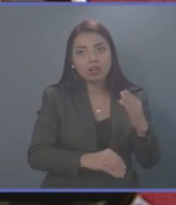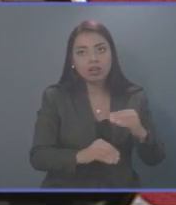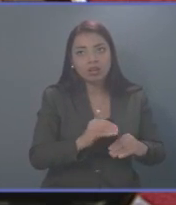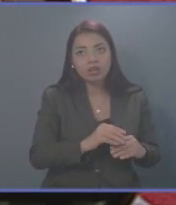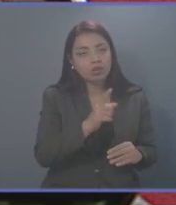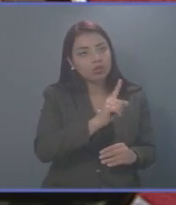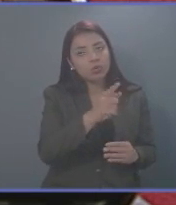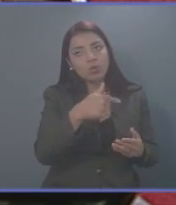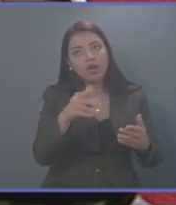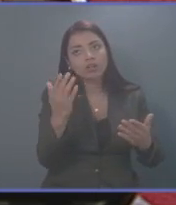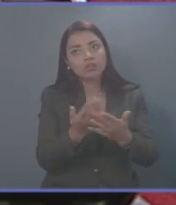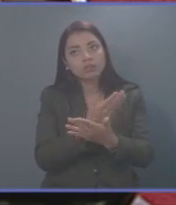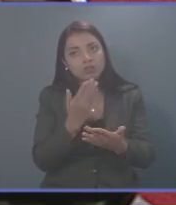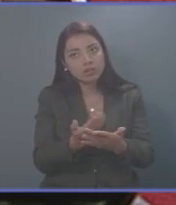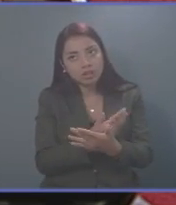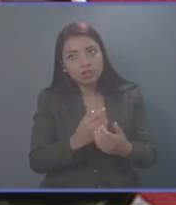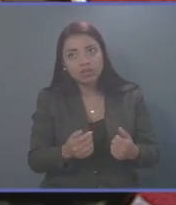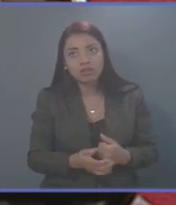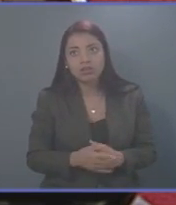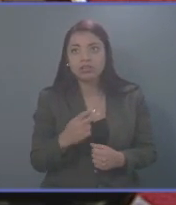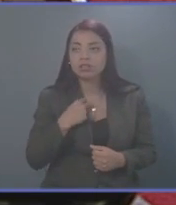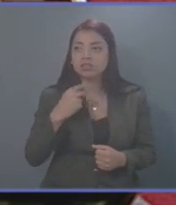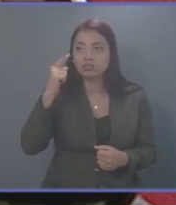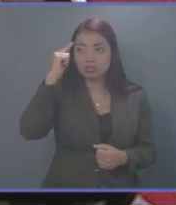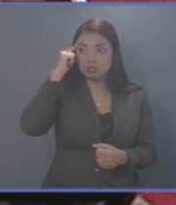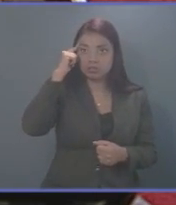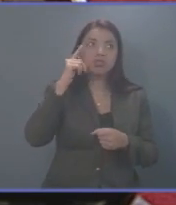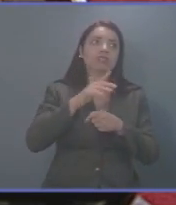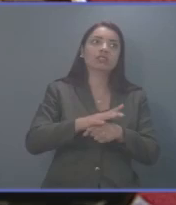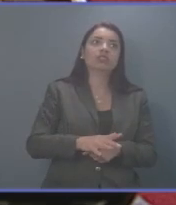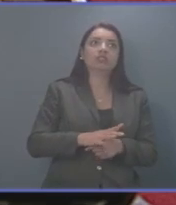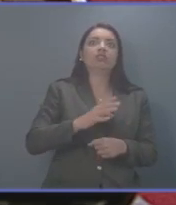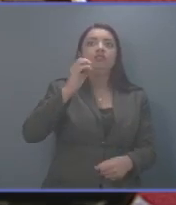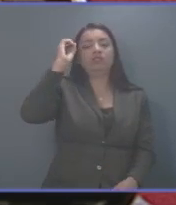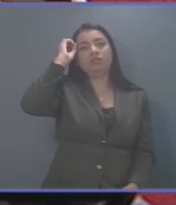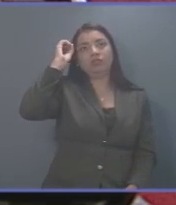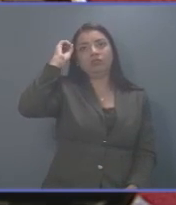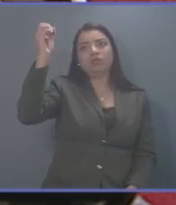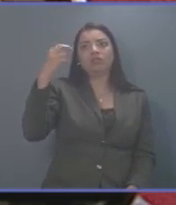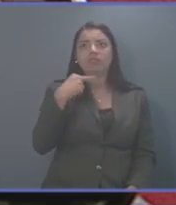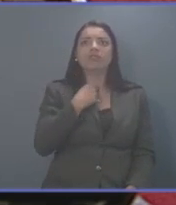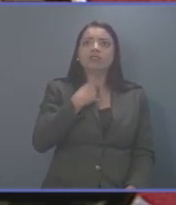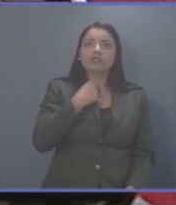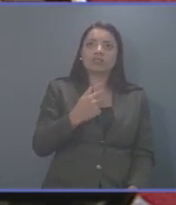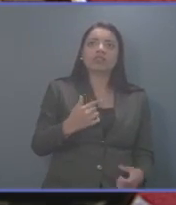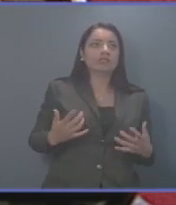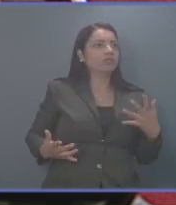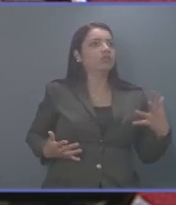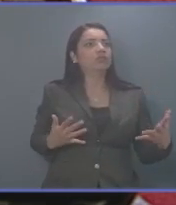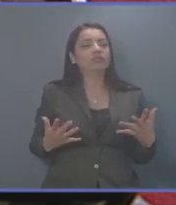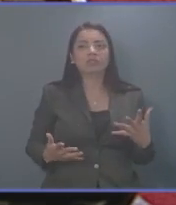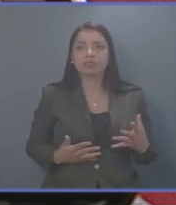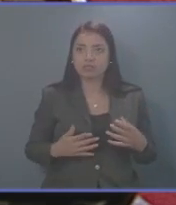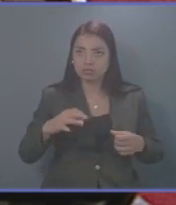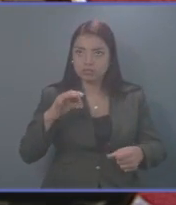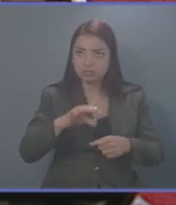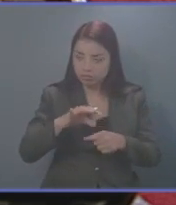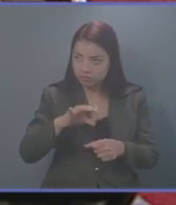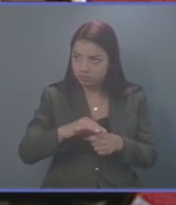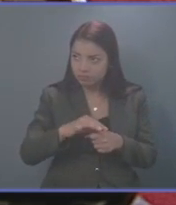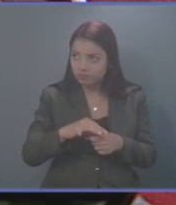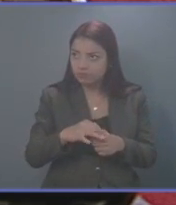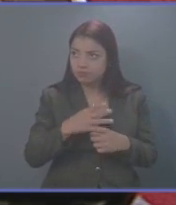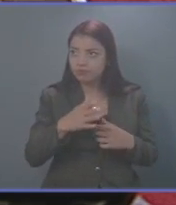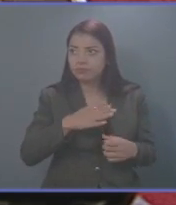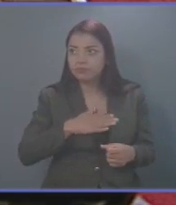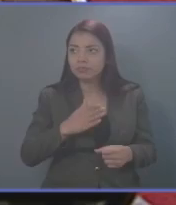que estudie. Fue muy duro el comentario y fue muy duro en un momento que yo me encontraba en elecciones internas